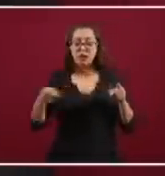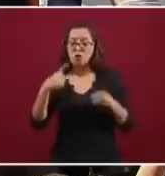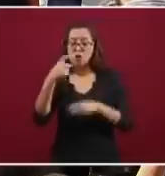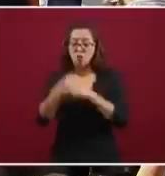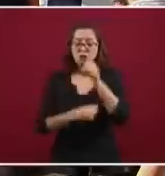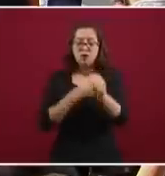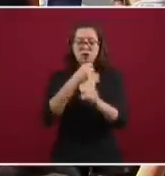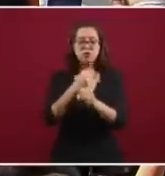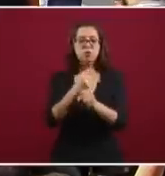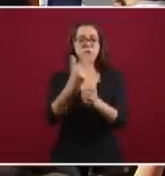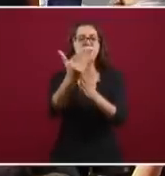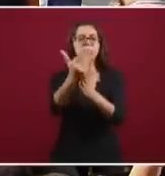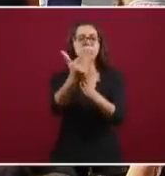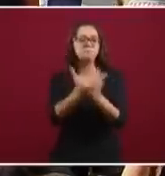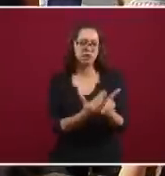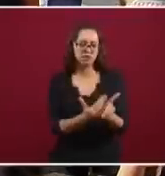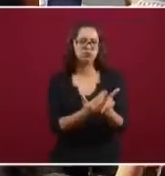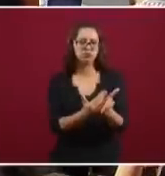detener